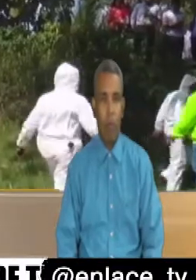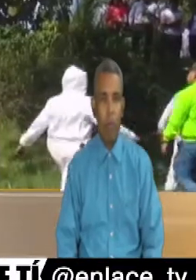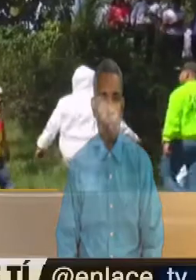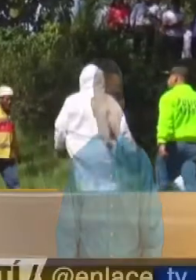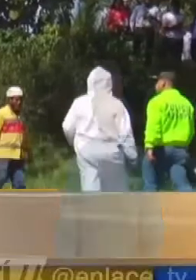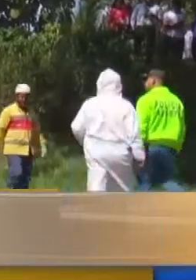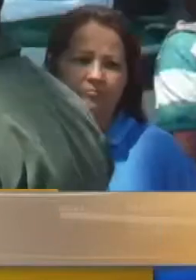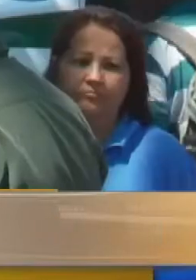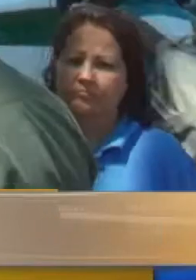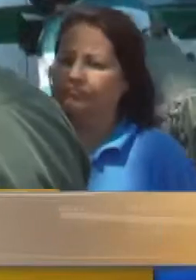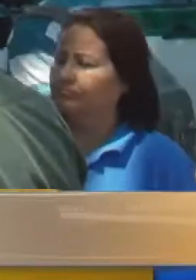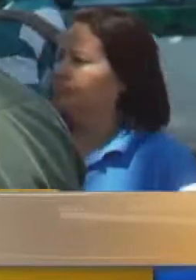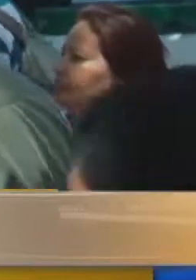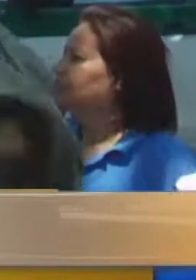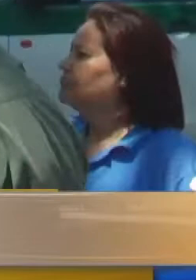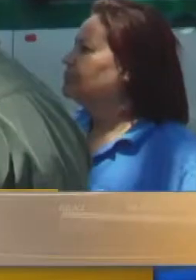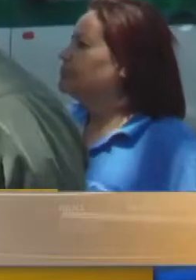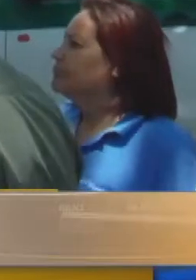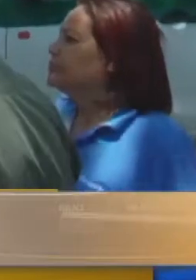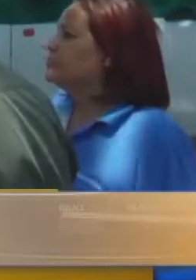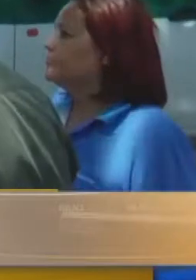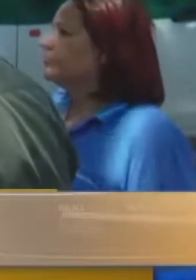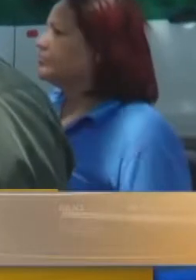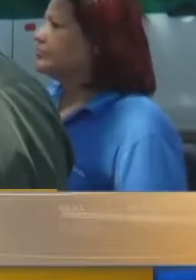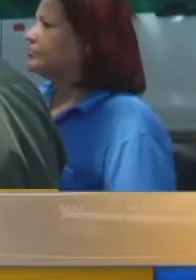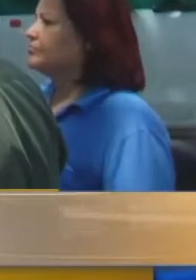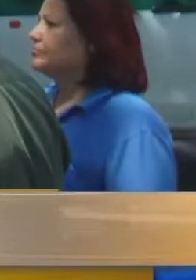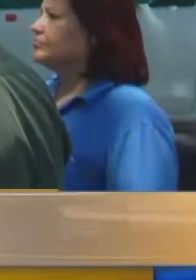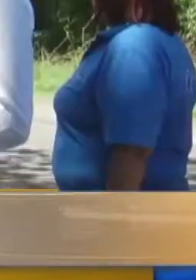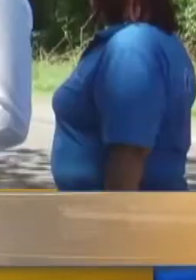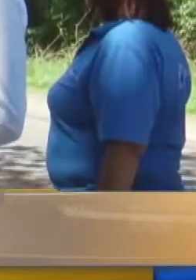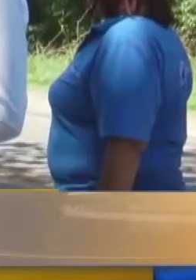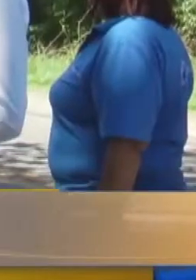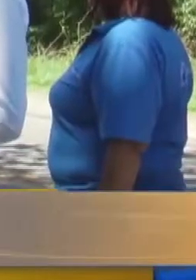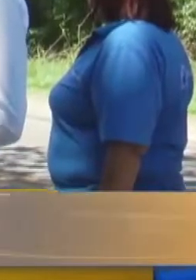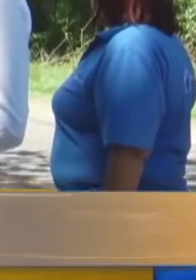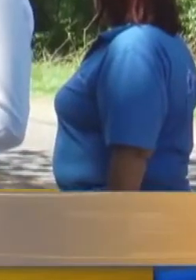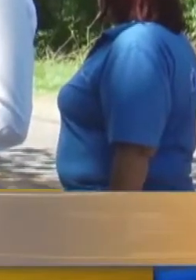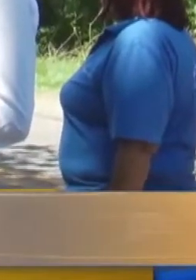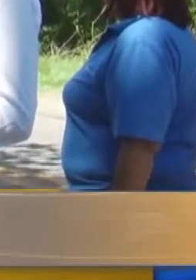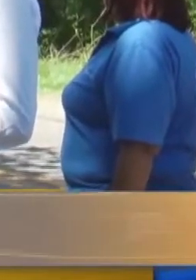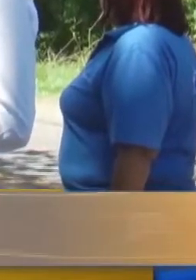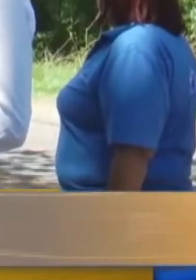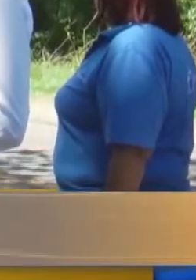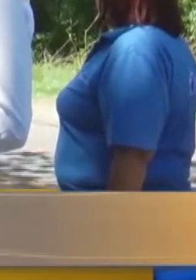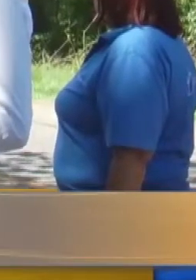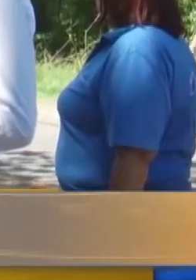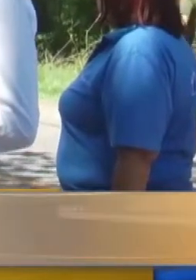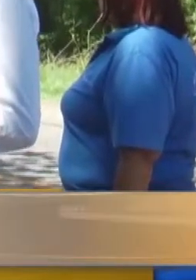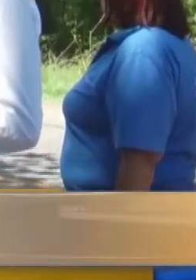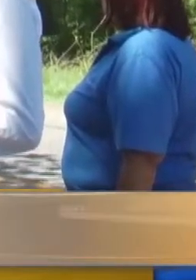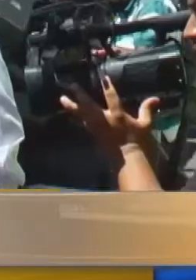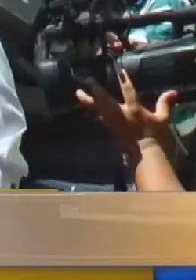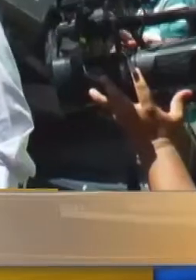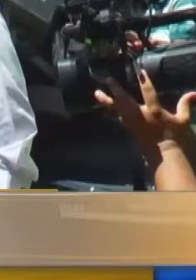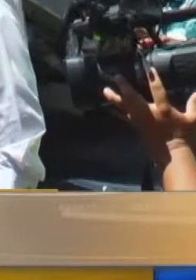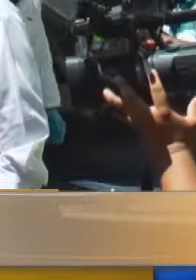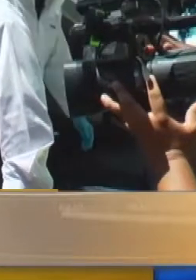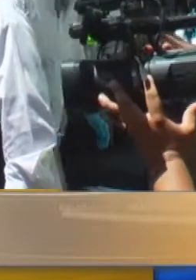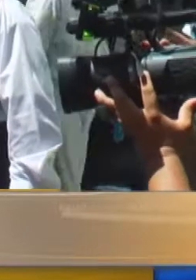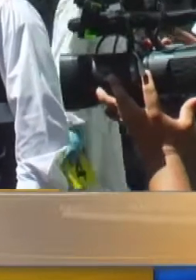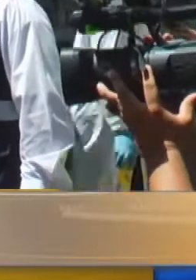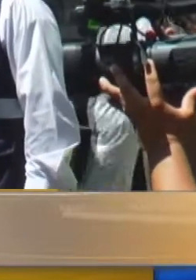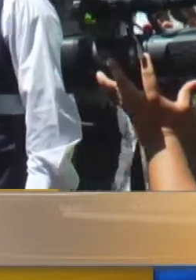Viceministro de Transporte Alejandro Maya, el director de la Policía de Carreteras General Ramiro Castrillón Lara y el gobernador de Santander Didier Tavera